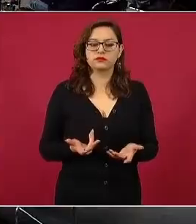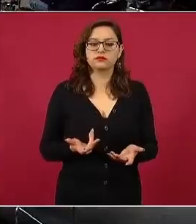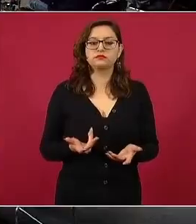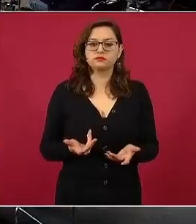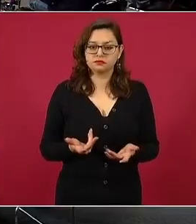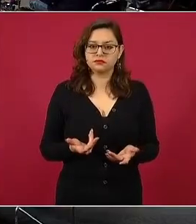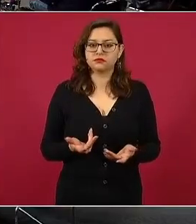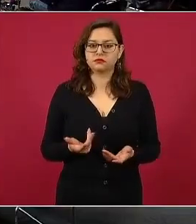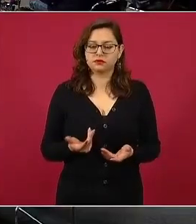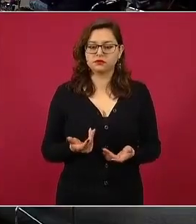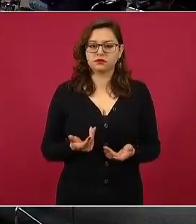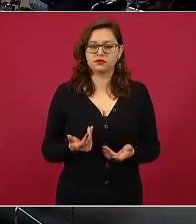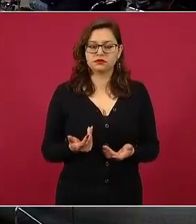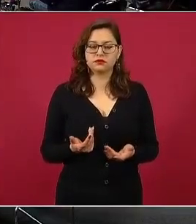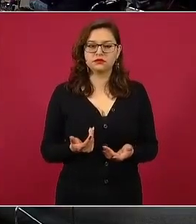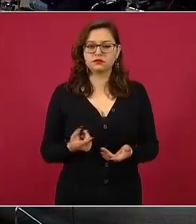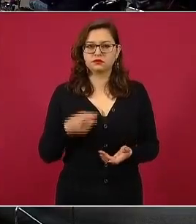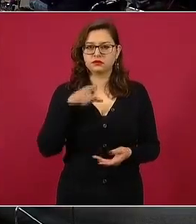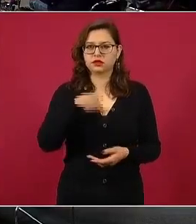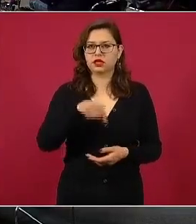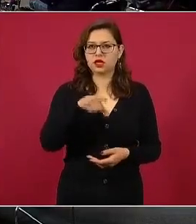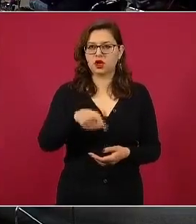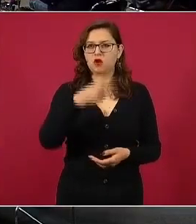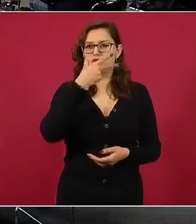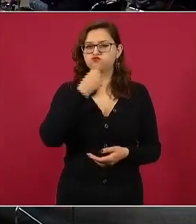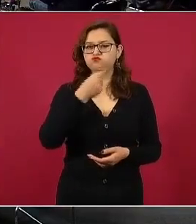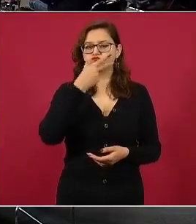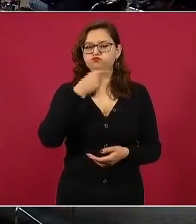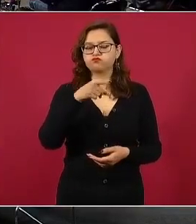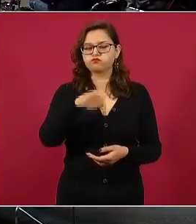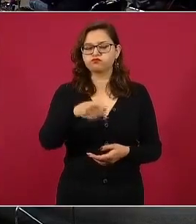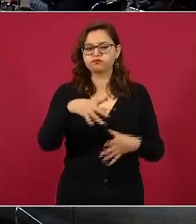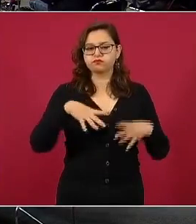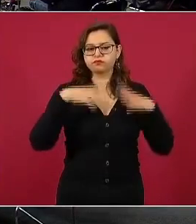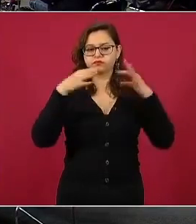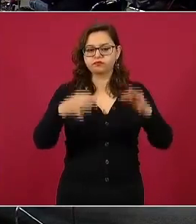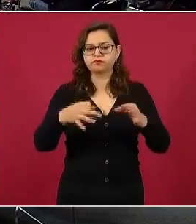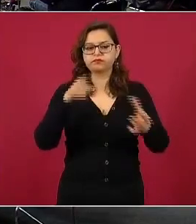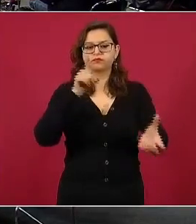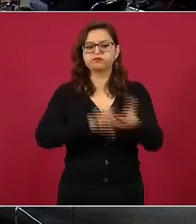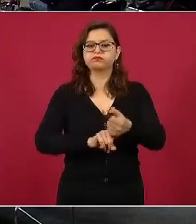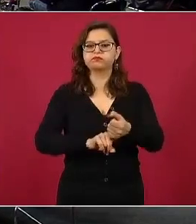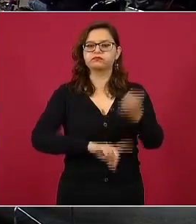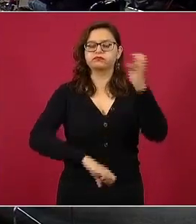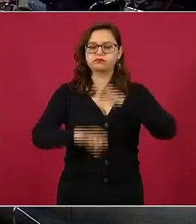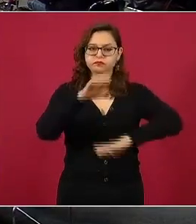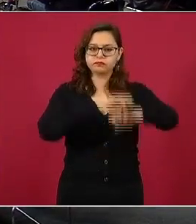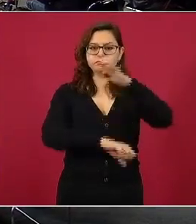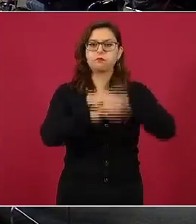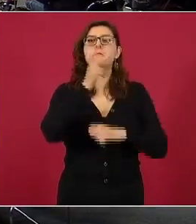estaba vinculado a la empresa petrolera del Águila.